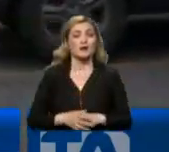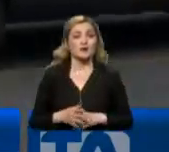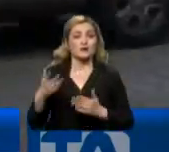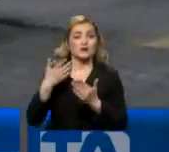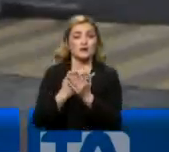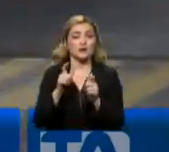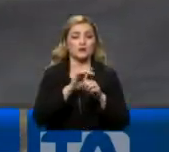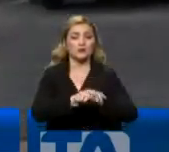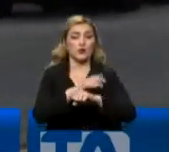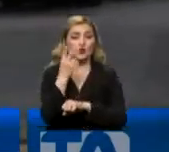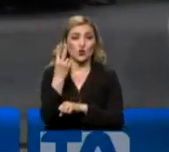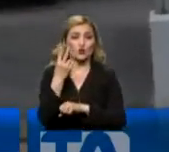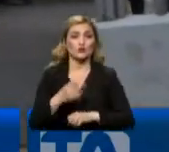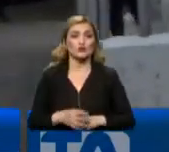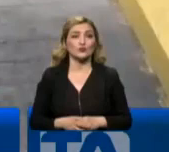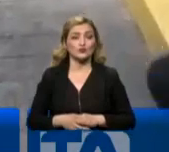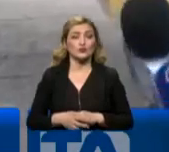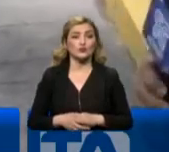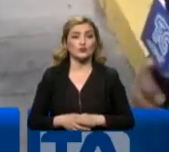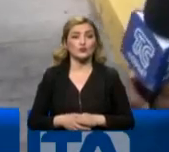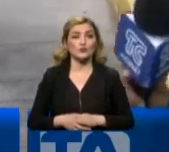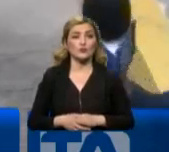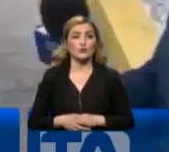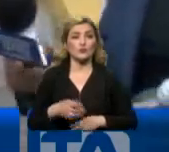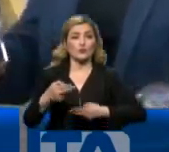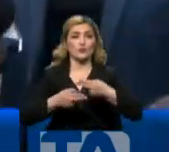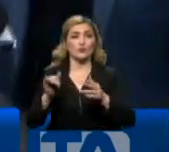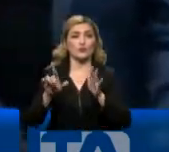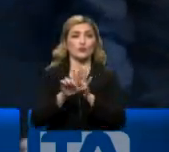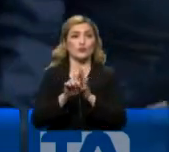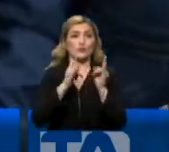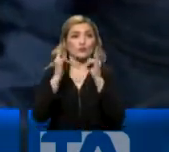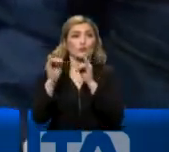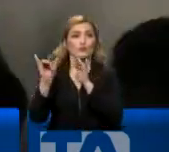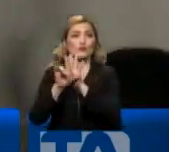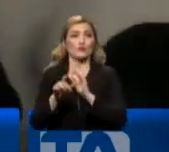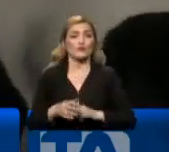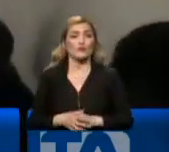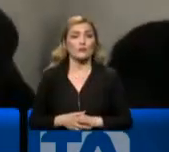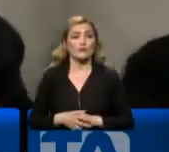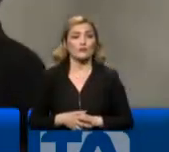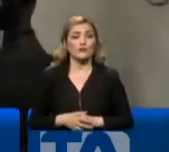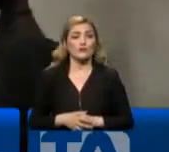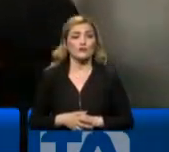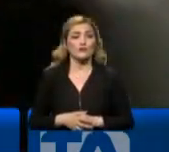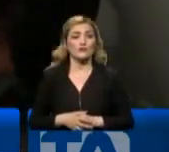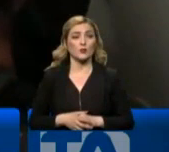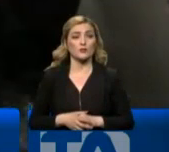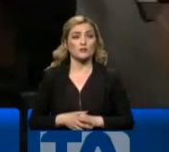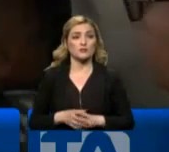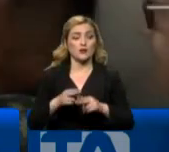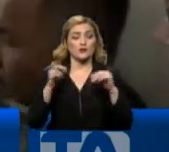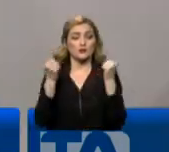llegaron las dos personas implicadas en este caso de lavado de activos y enriquecimiento ilícito. Vamos a escuchar las palabras del